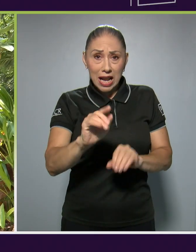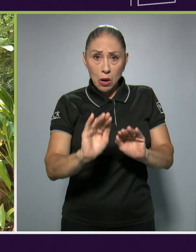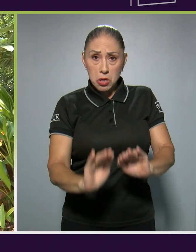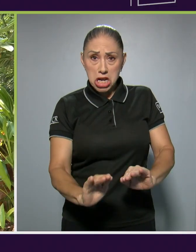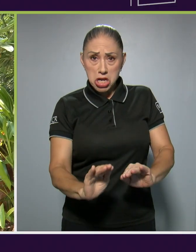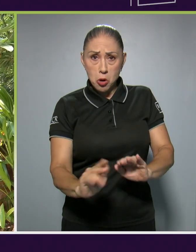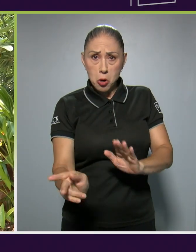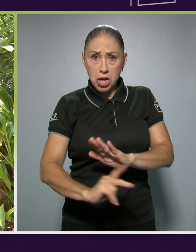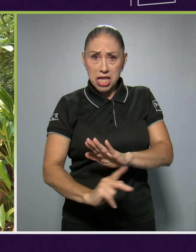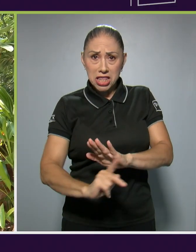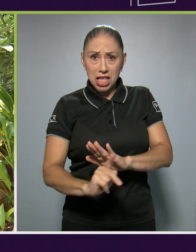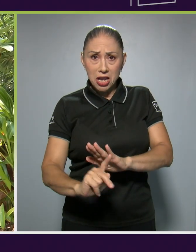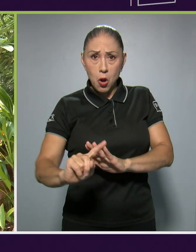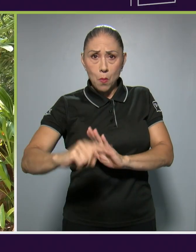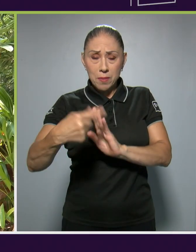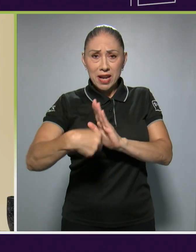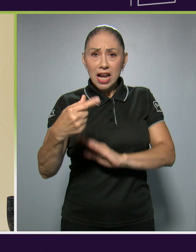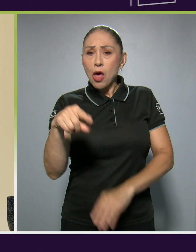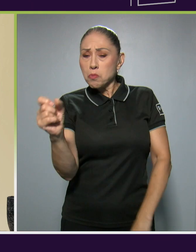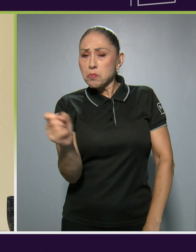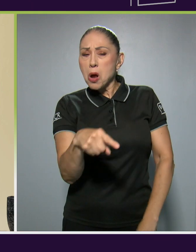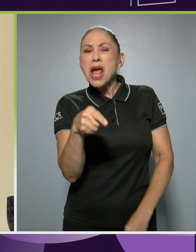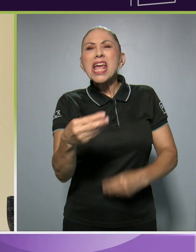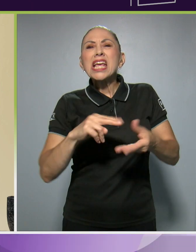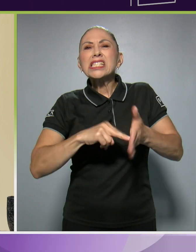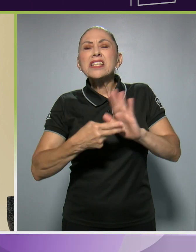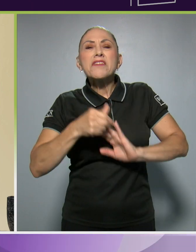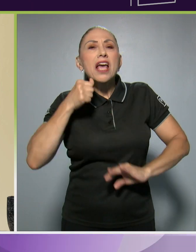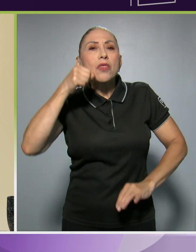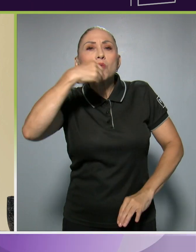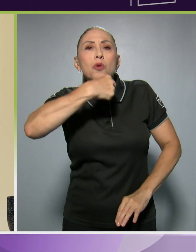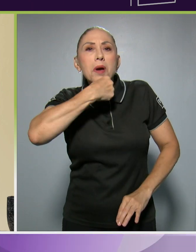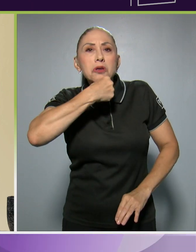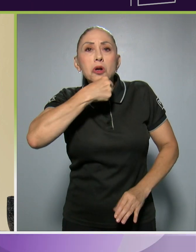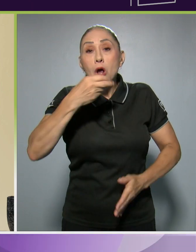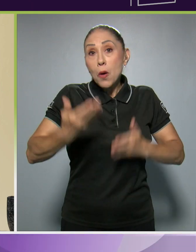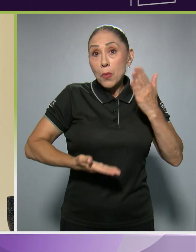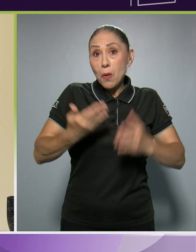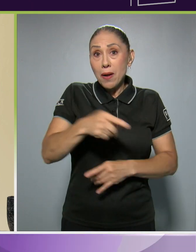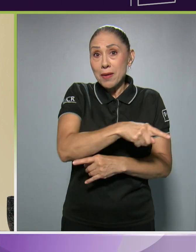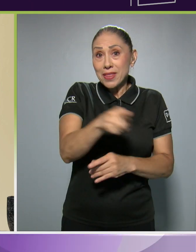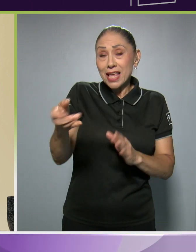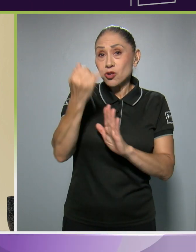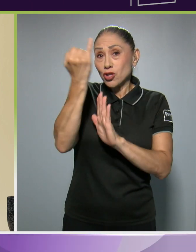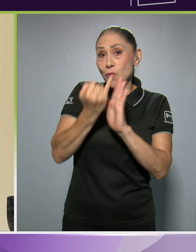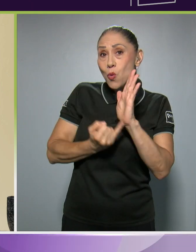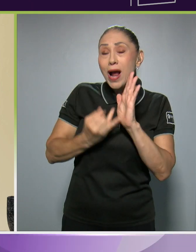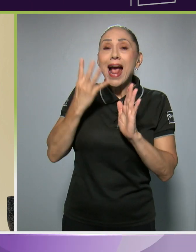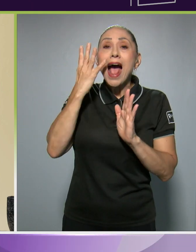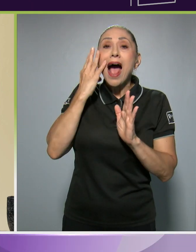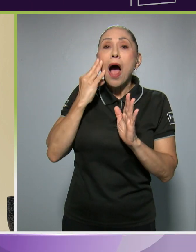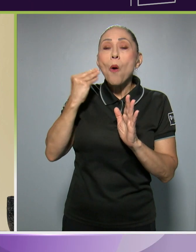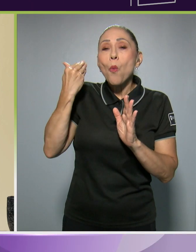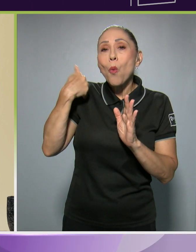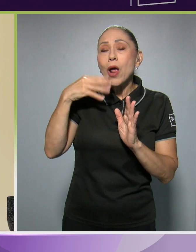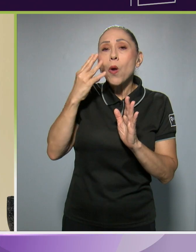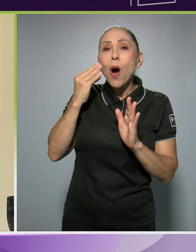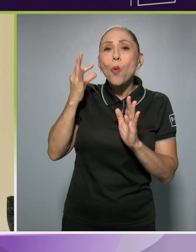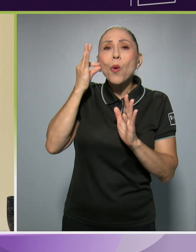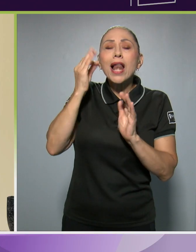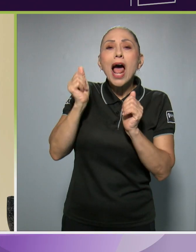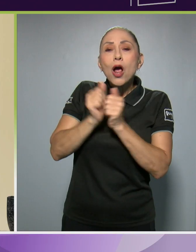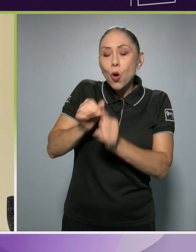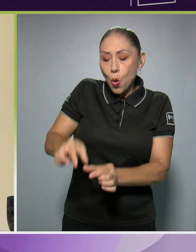grado y le pregunta qué es ser adulto mayor y pueden dibujar probablemente a su abuelo o a su abuela con un